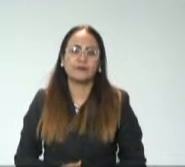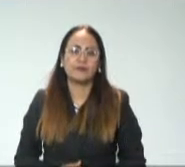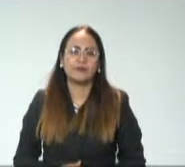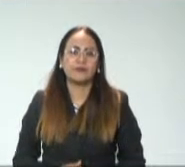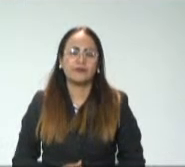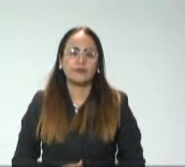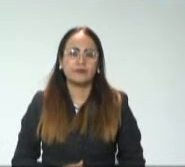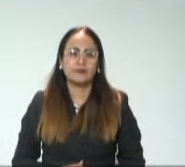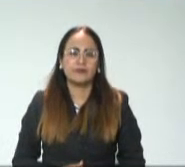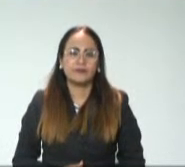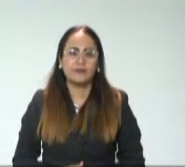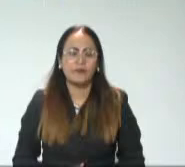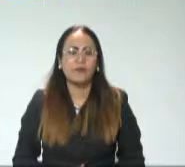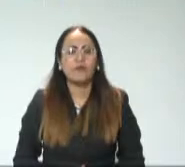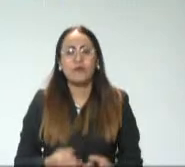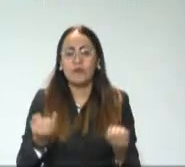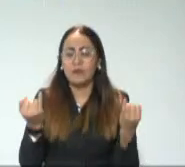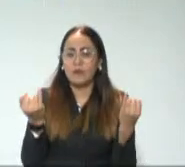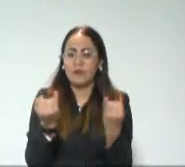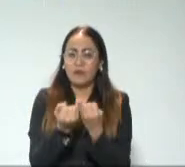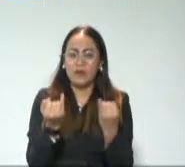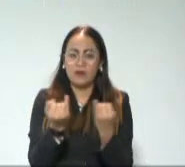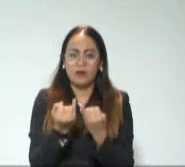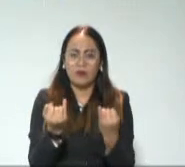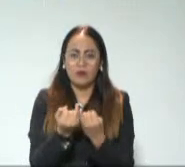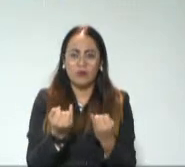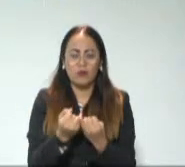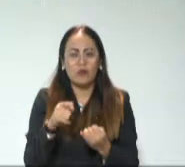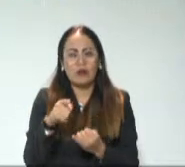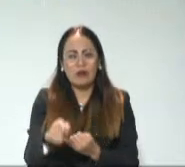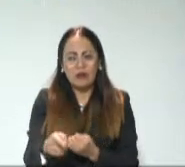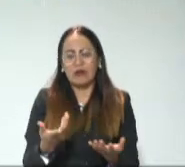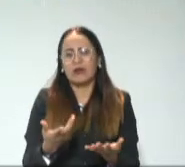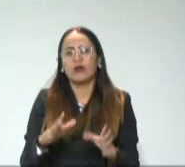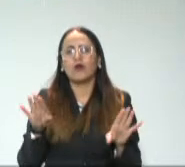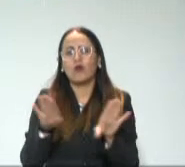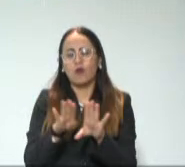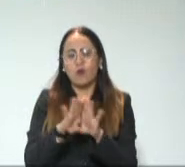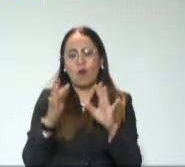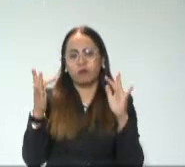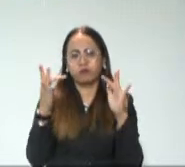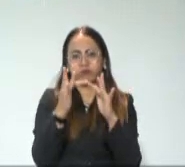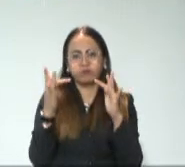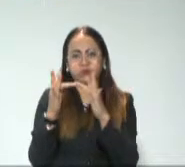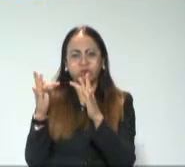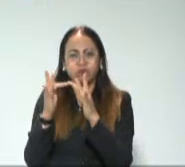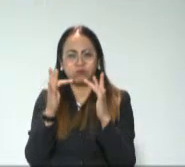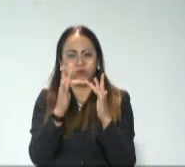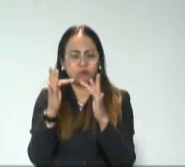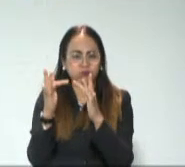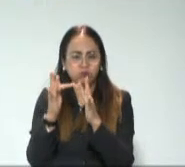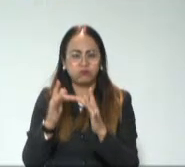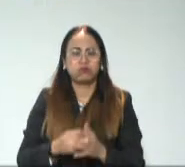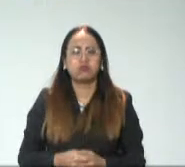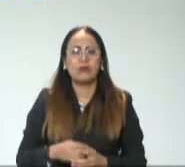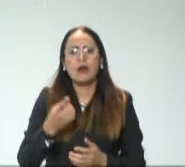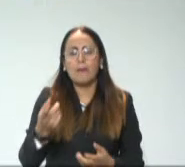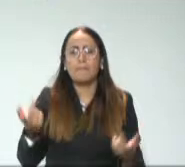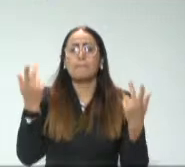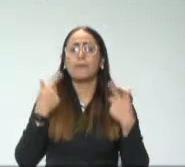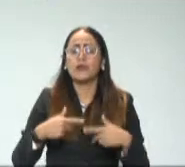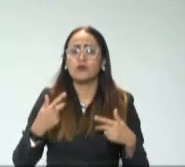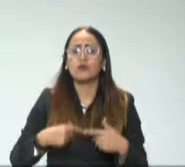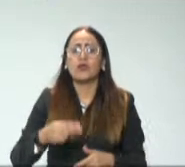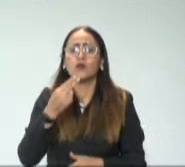velocidad de de de adopción de la conectividad Esta es la proporción de personas que